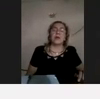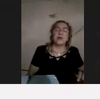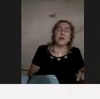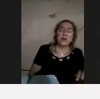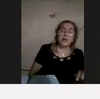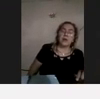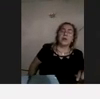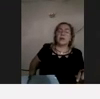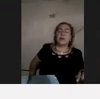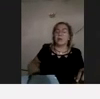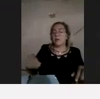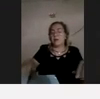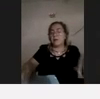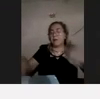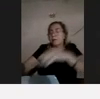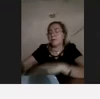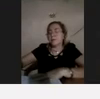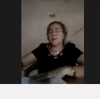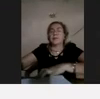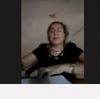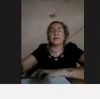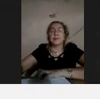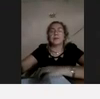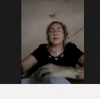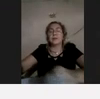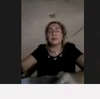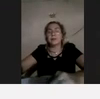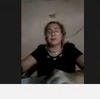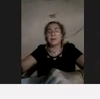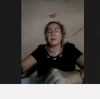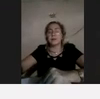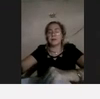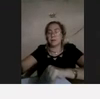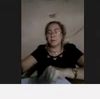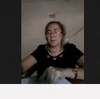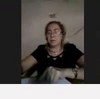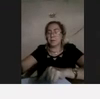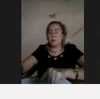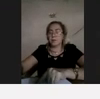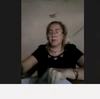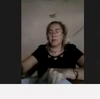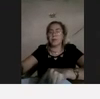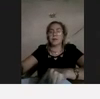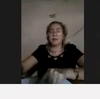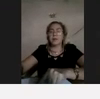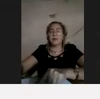las respuestas para terminarme de calificar. Ahí están las respuestas.